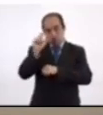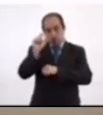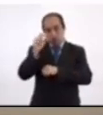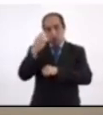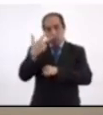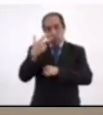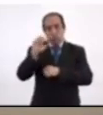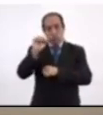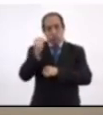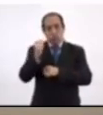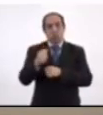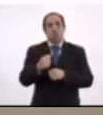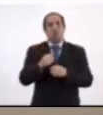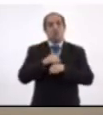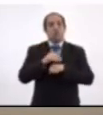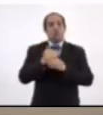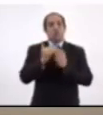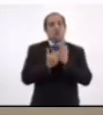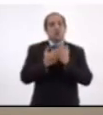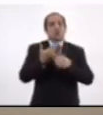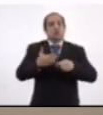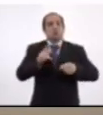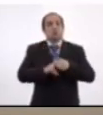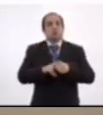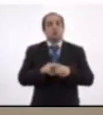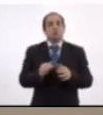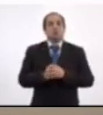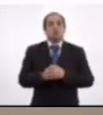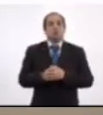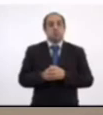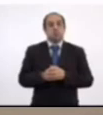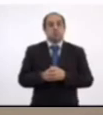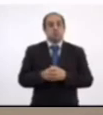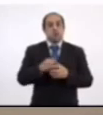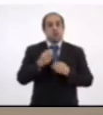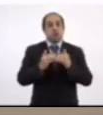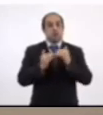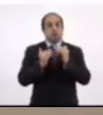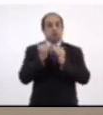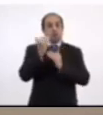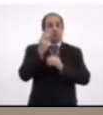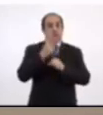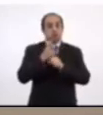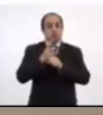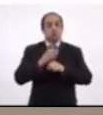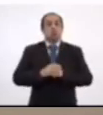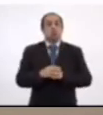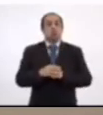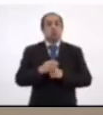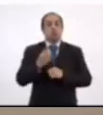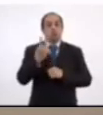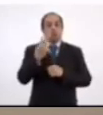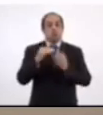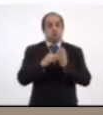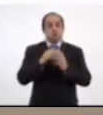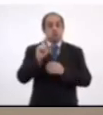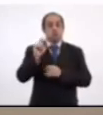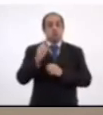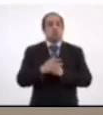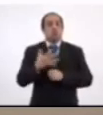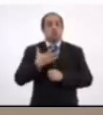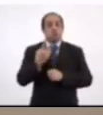nuestro número mínimo de hospitalizados durante la meseta del segundo semestre del 2020. Lo mínimo que llegamos a estar fue cerca de